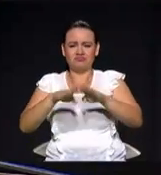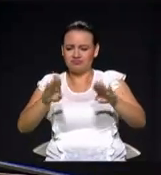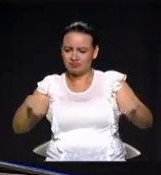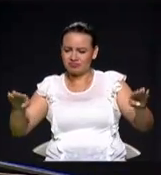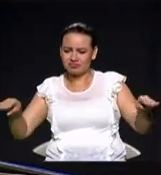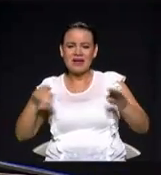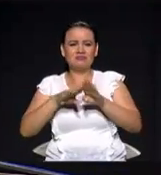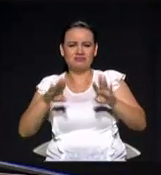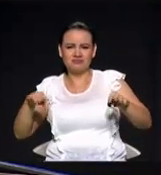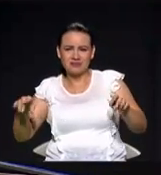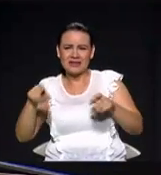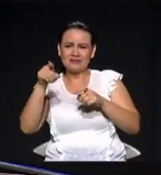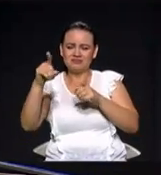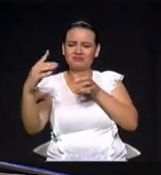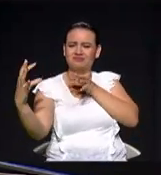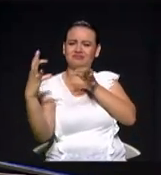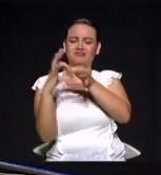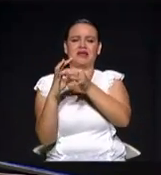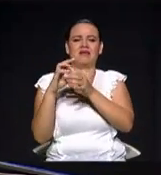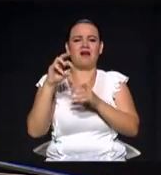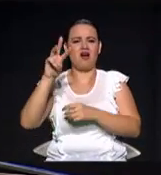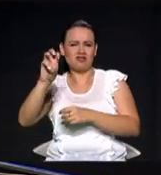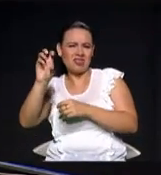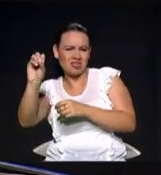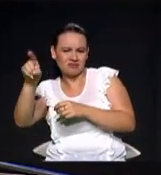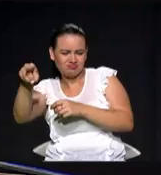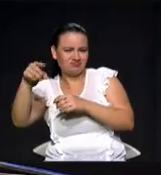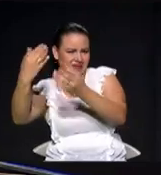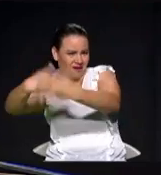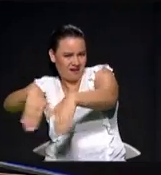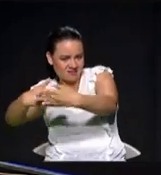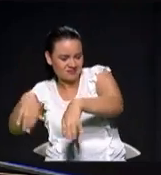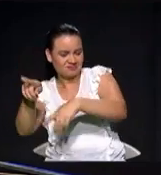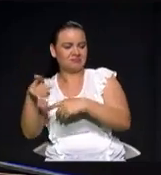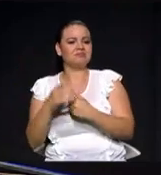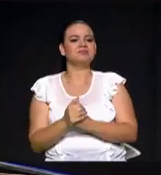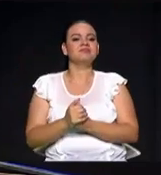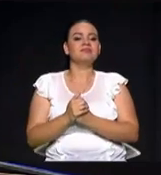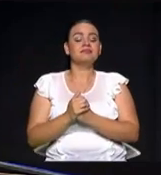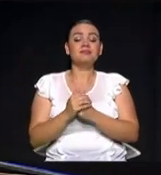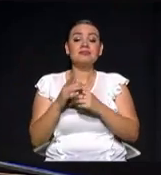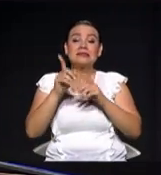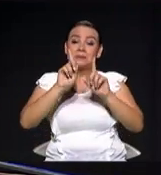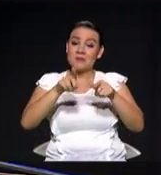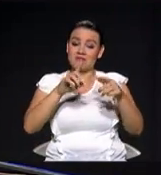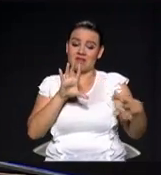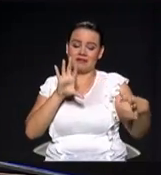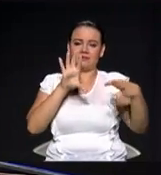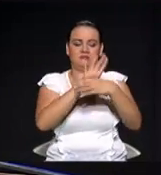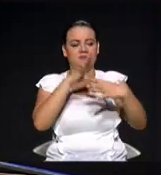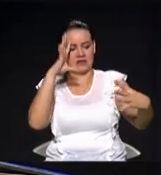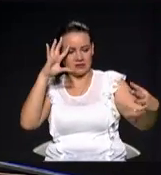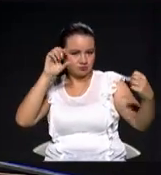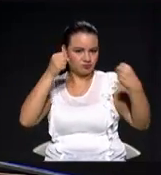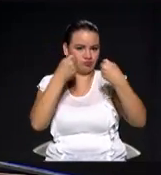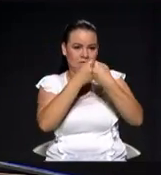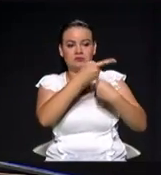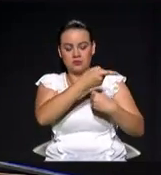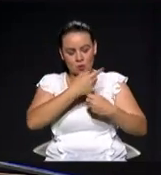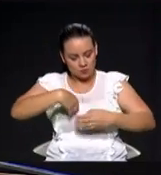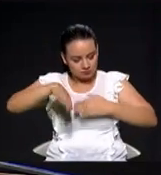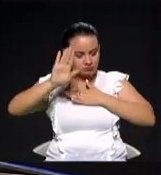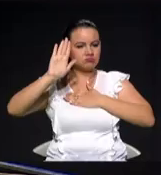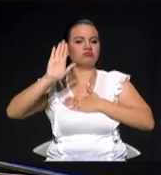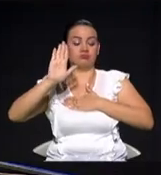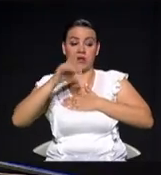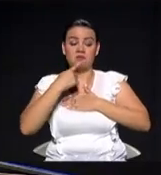conciencia en cultura vial en que tenga una capa ya que todos cabemos y con los taxistas un compromiso total revisar muy bien las